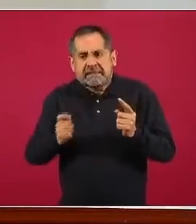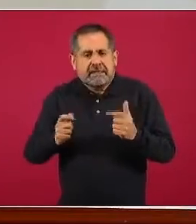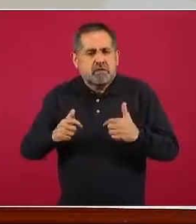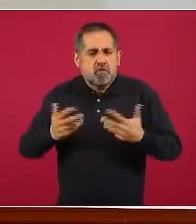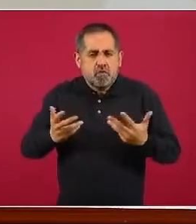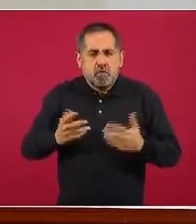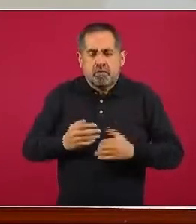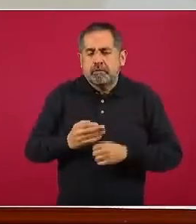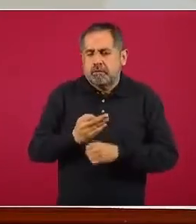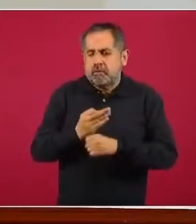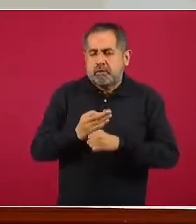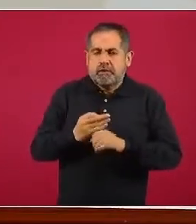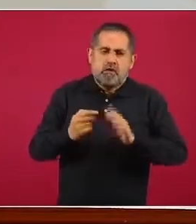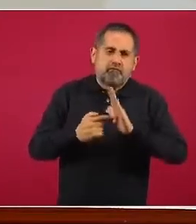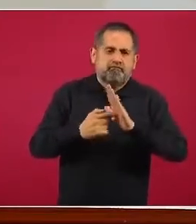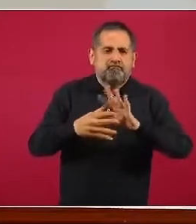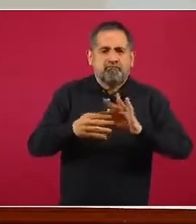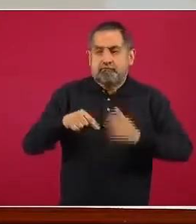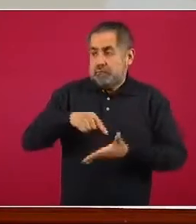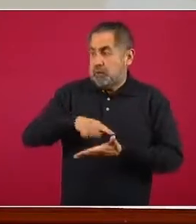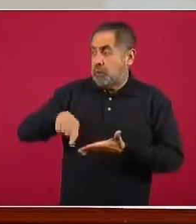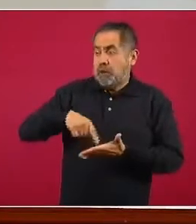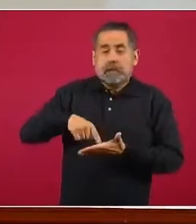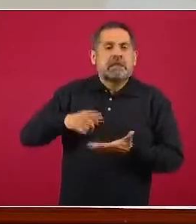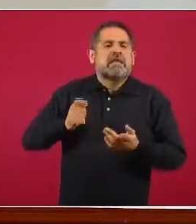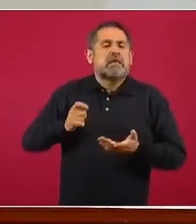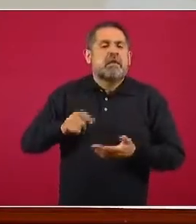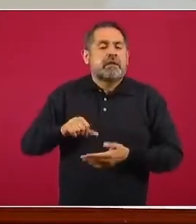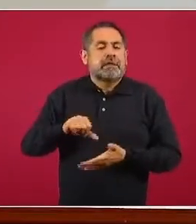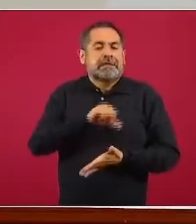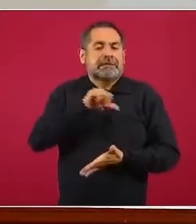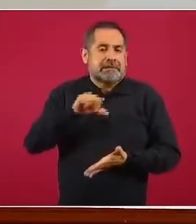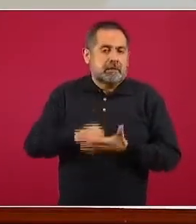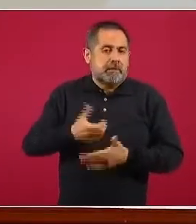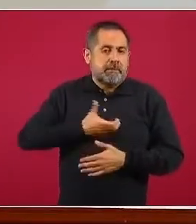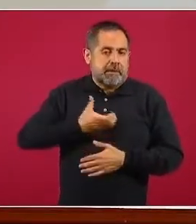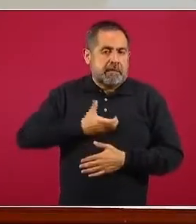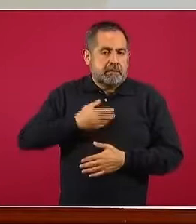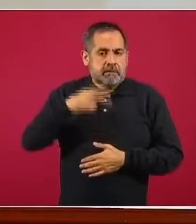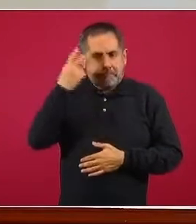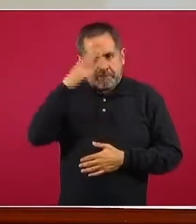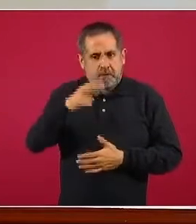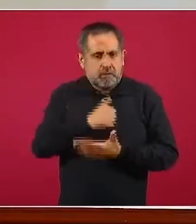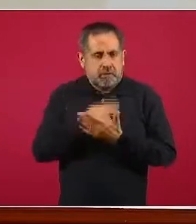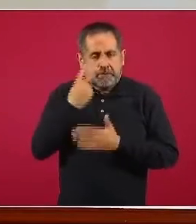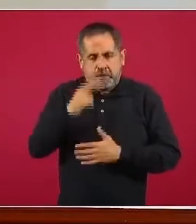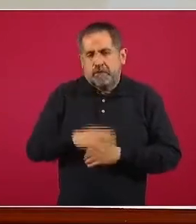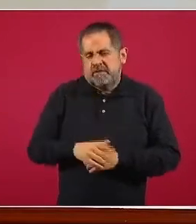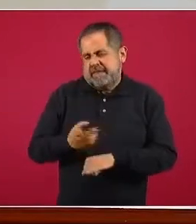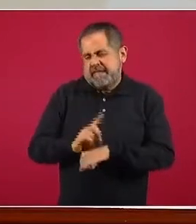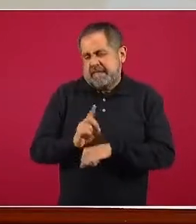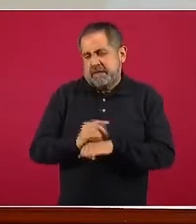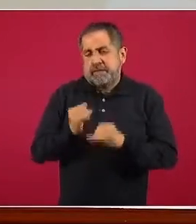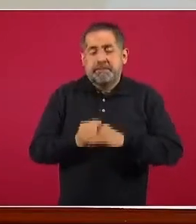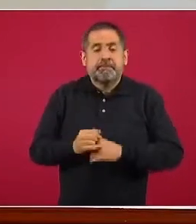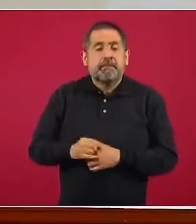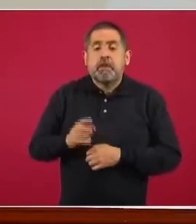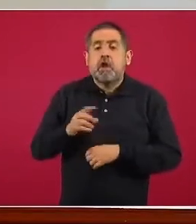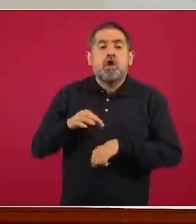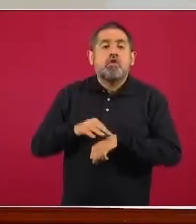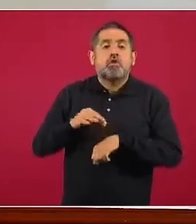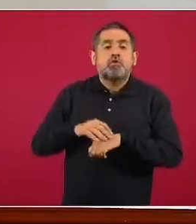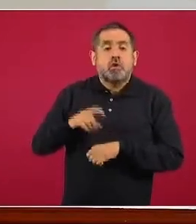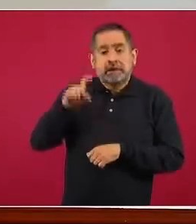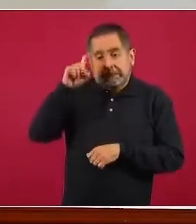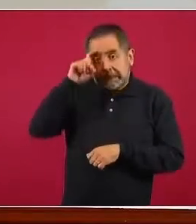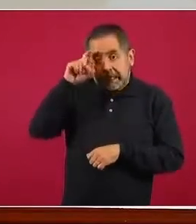Estamos transmitiendo desde Palacio Nacional, aquí en la Ciudad de México, como todas las noches. El doctor Hugo López-Gatell,